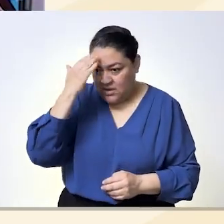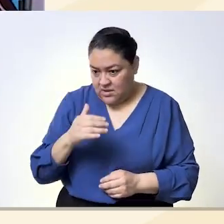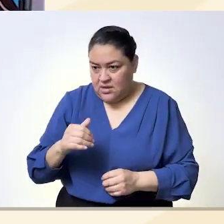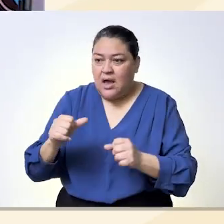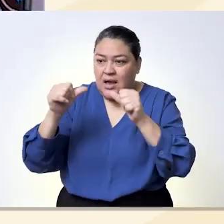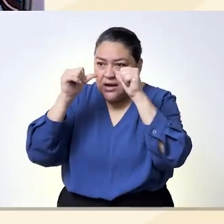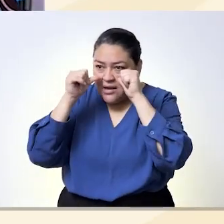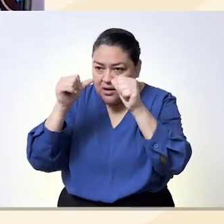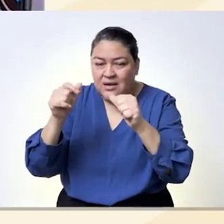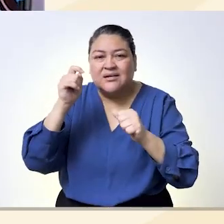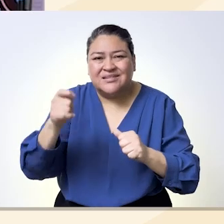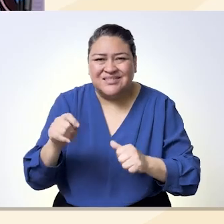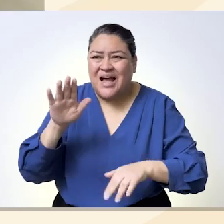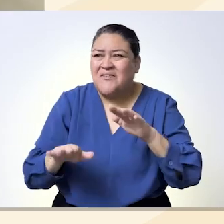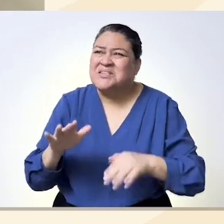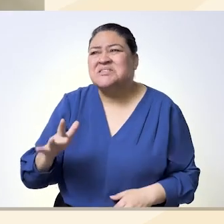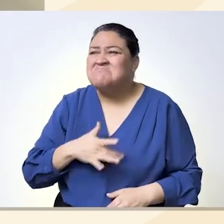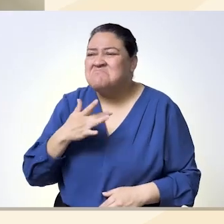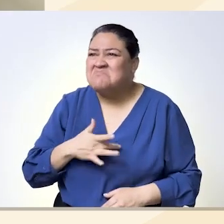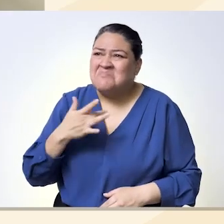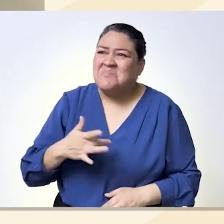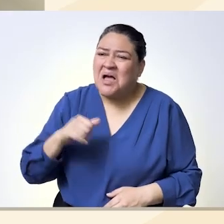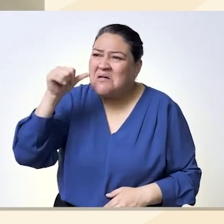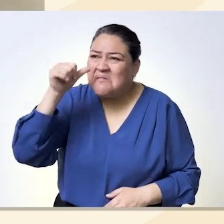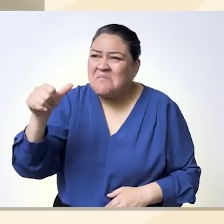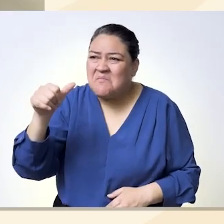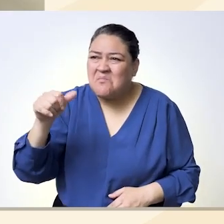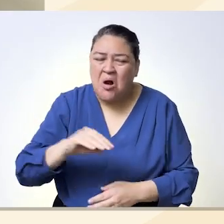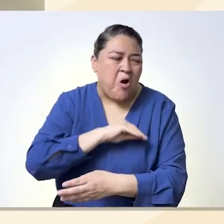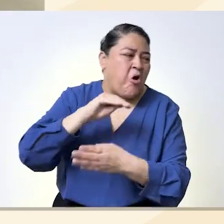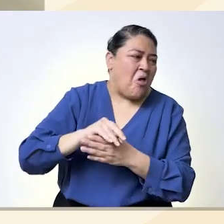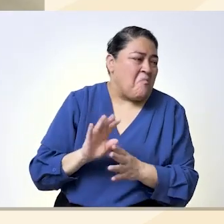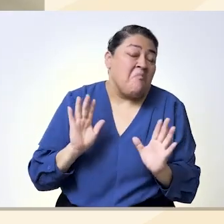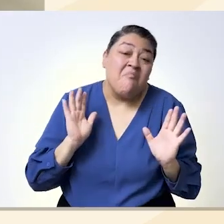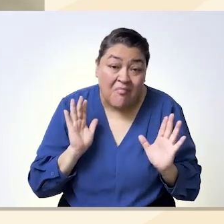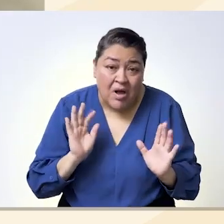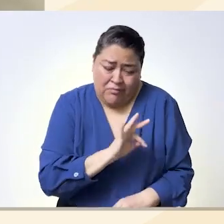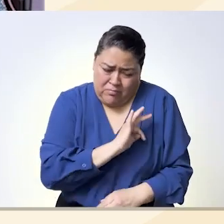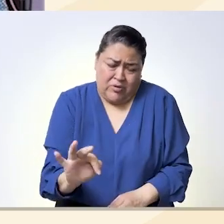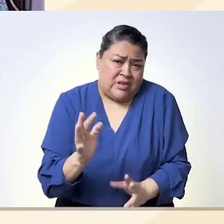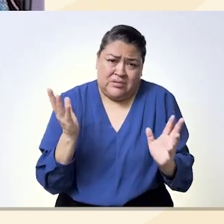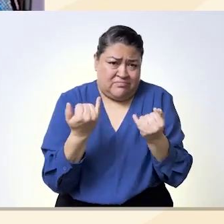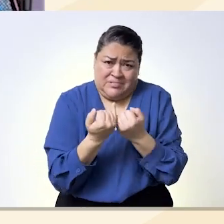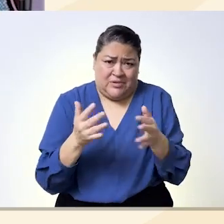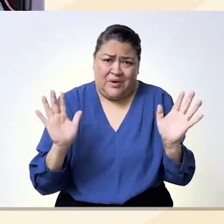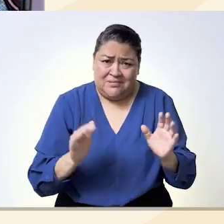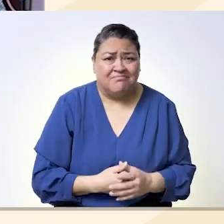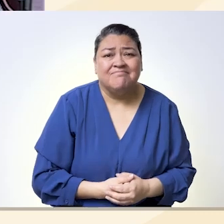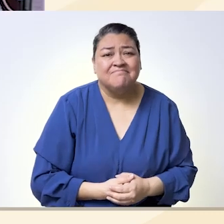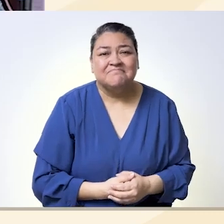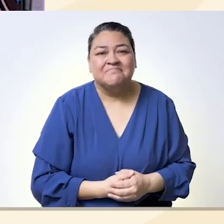Negativa a hacer algo que no tiene sentido. O sea, tienes que dar Claro. una buena razón, no Objetar, solo porque es